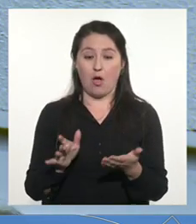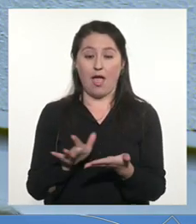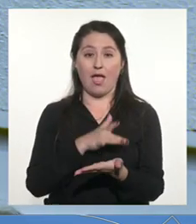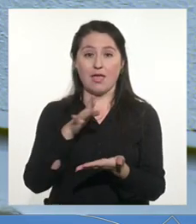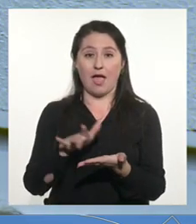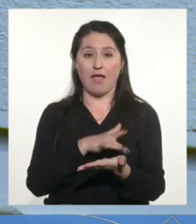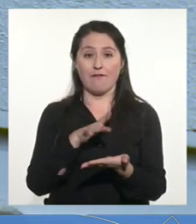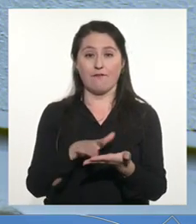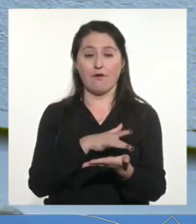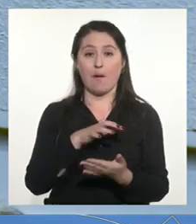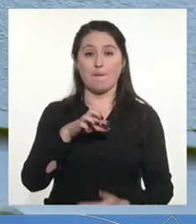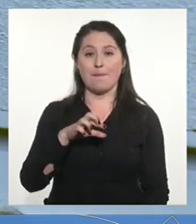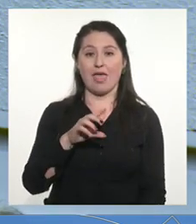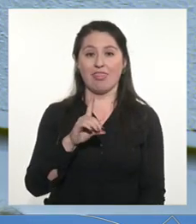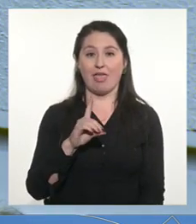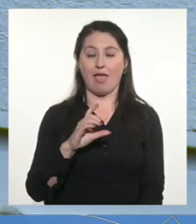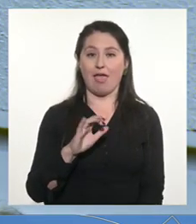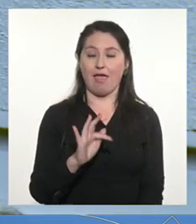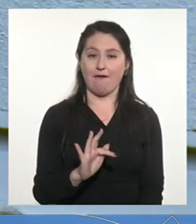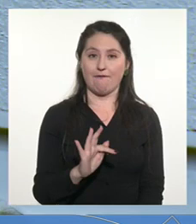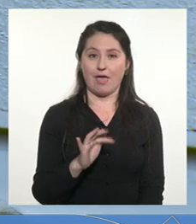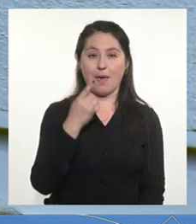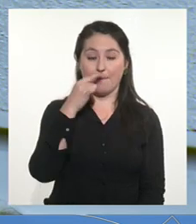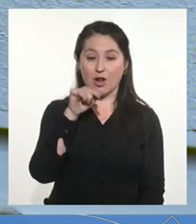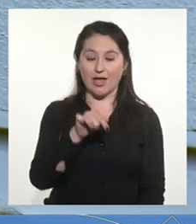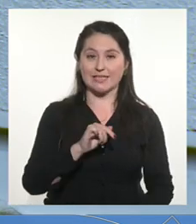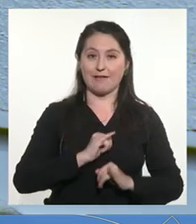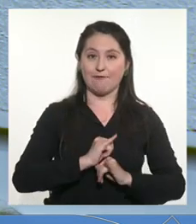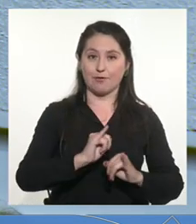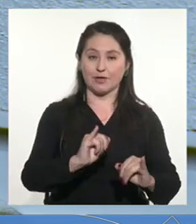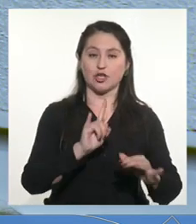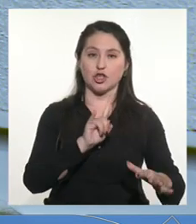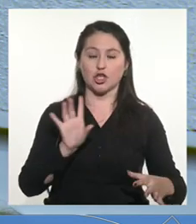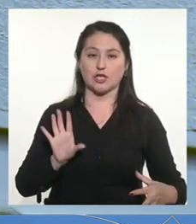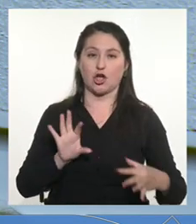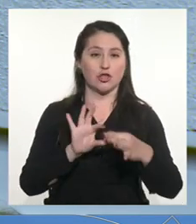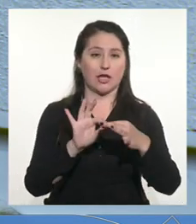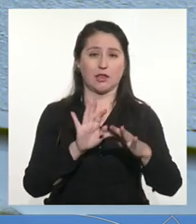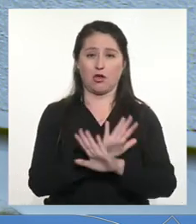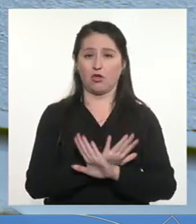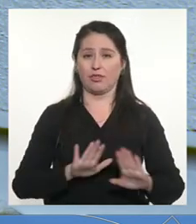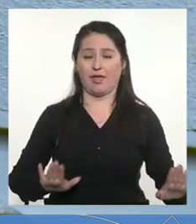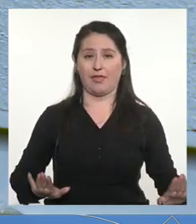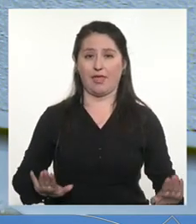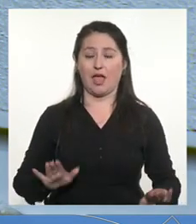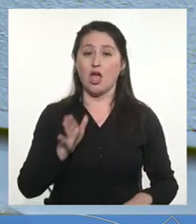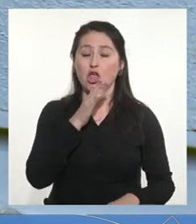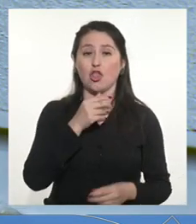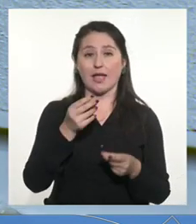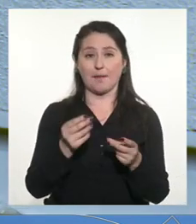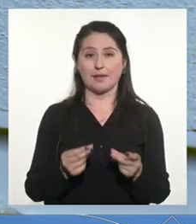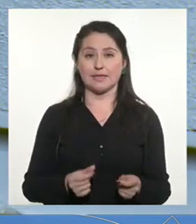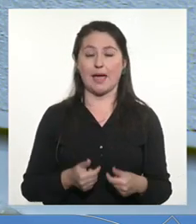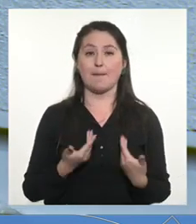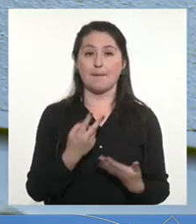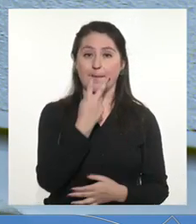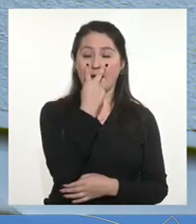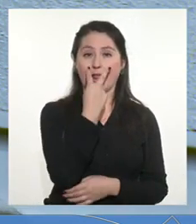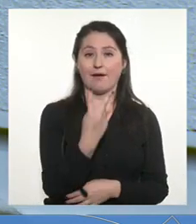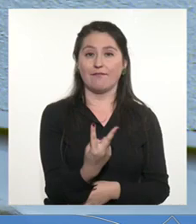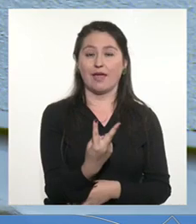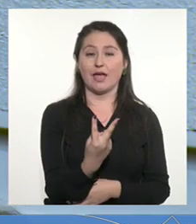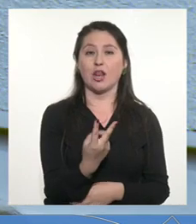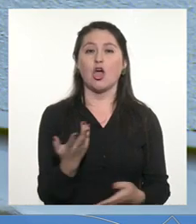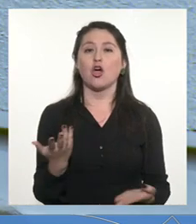pero esa información que está relacionada no se conecta con nada la capacidad para ver cómo estuvo las